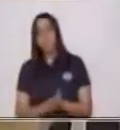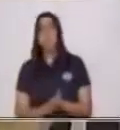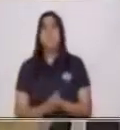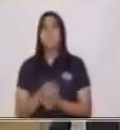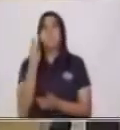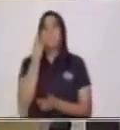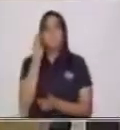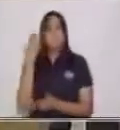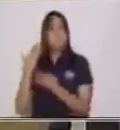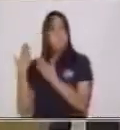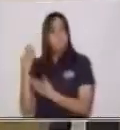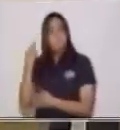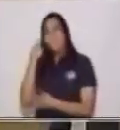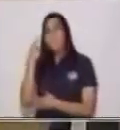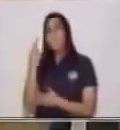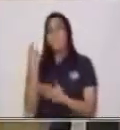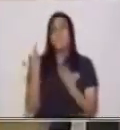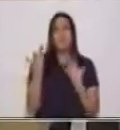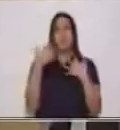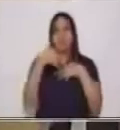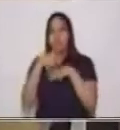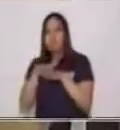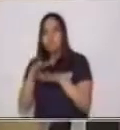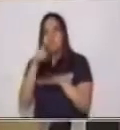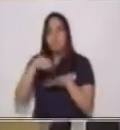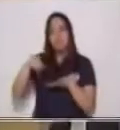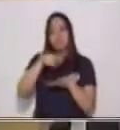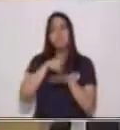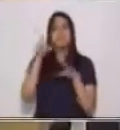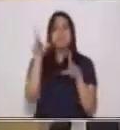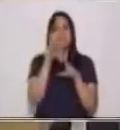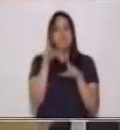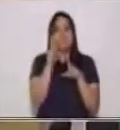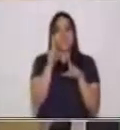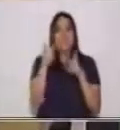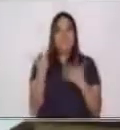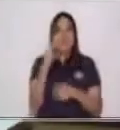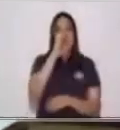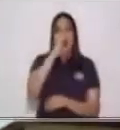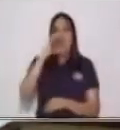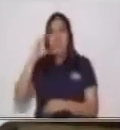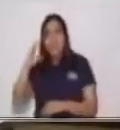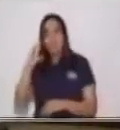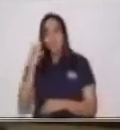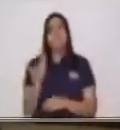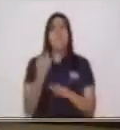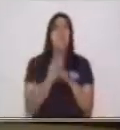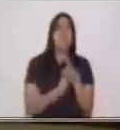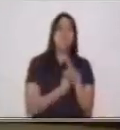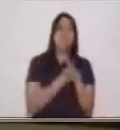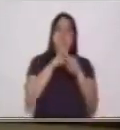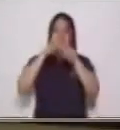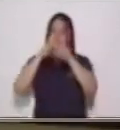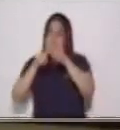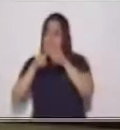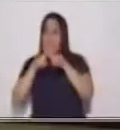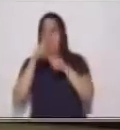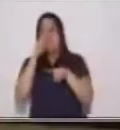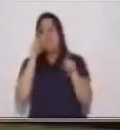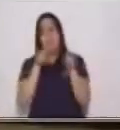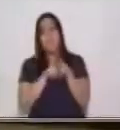hemos visto la combinación de las letras doble C, el uso de la X y el uso de la